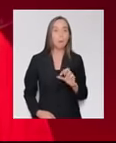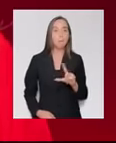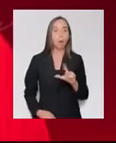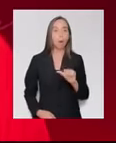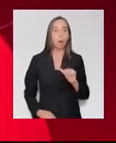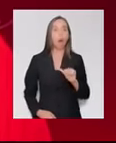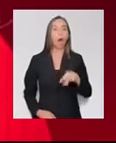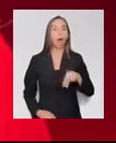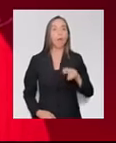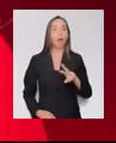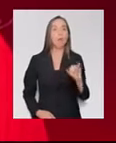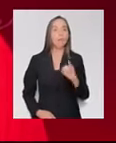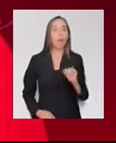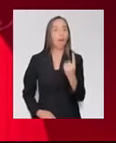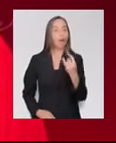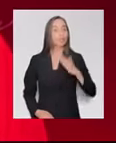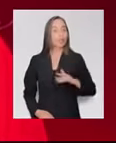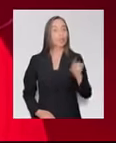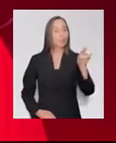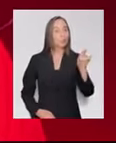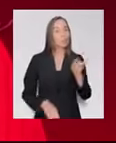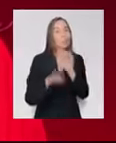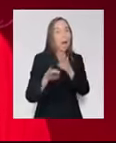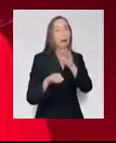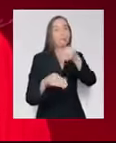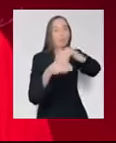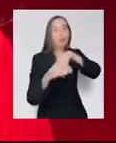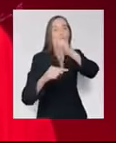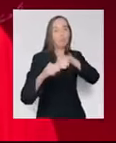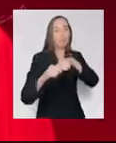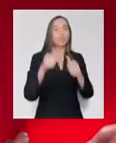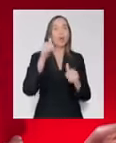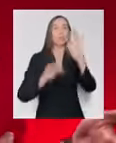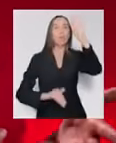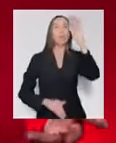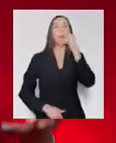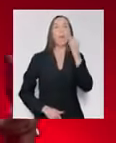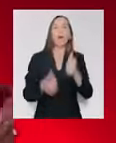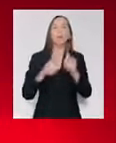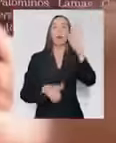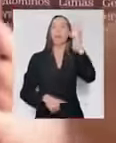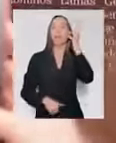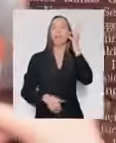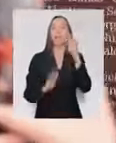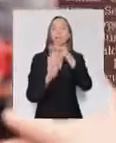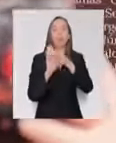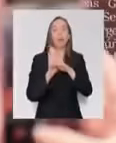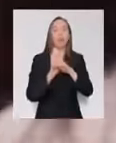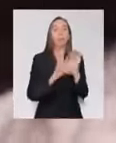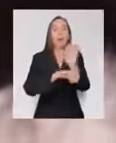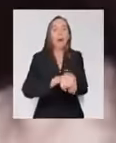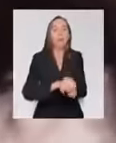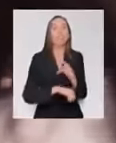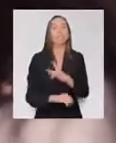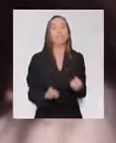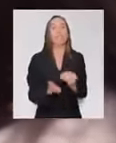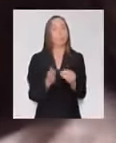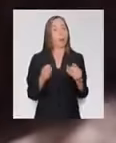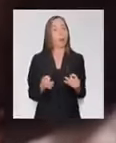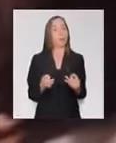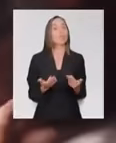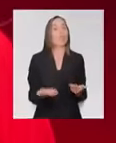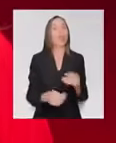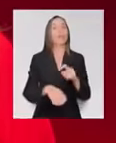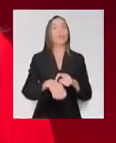Hola, soy Paula Narváez y este 11 de abril quiero invitarlos a apoyar a los candidatos y candidatas de la lista del apruebo. Por un Chile